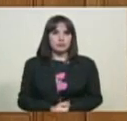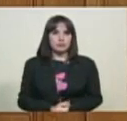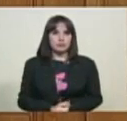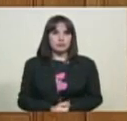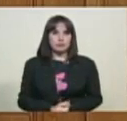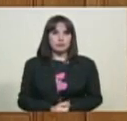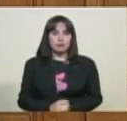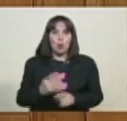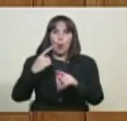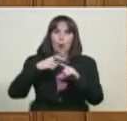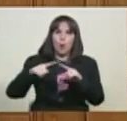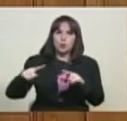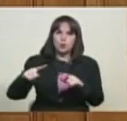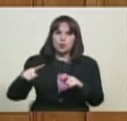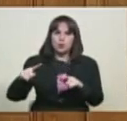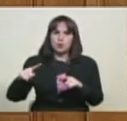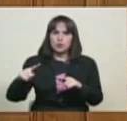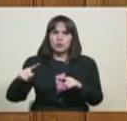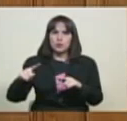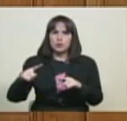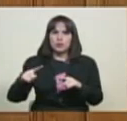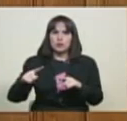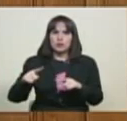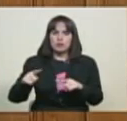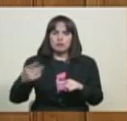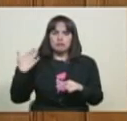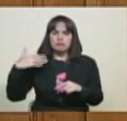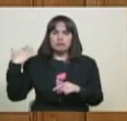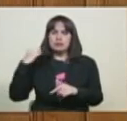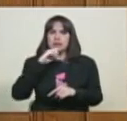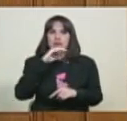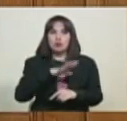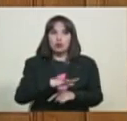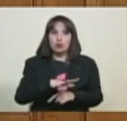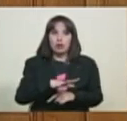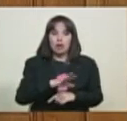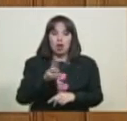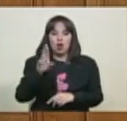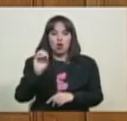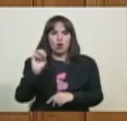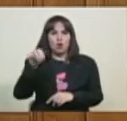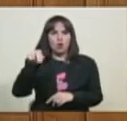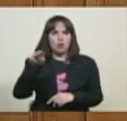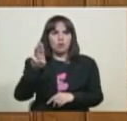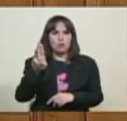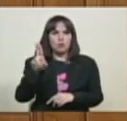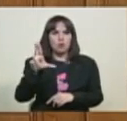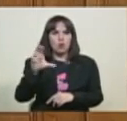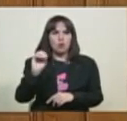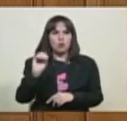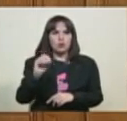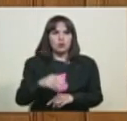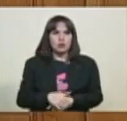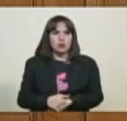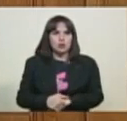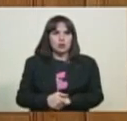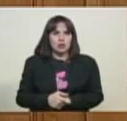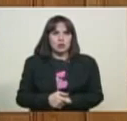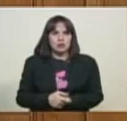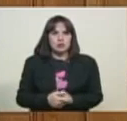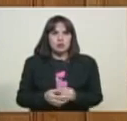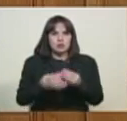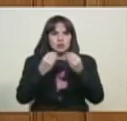Vino del exterior el intento de asesinato para entonces del presidente Rómulo Betancourt. Y de